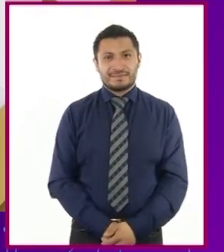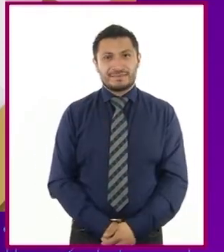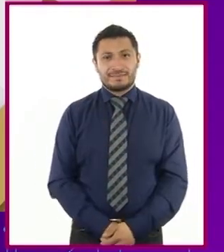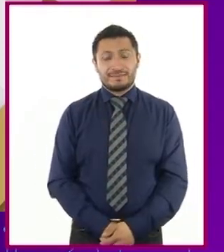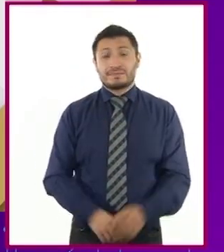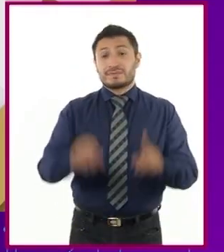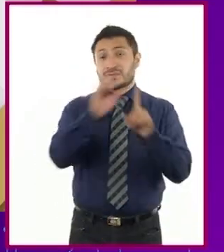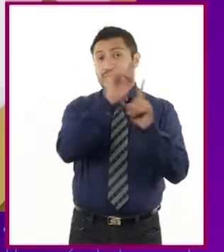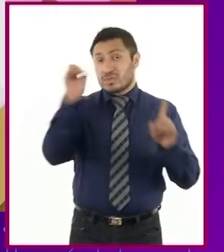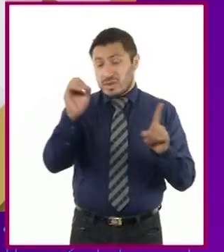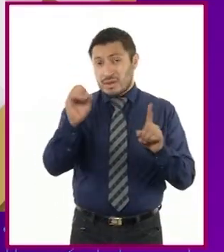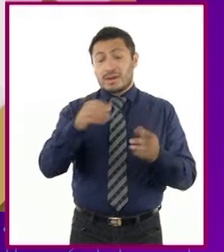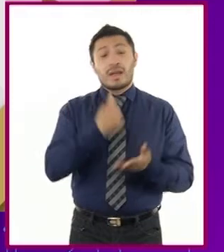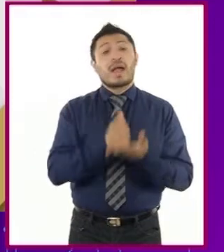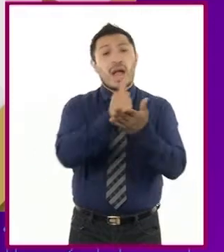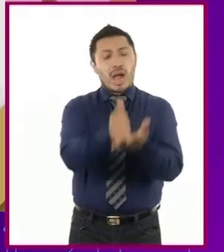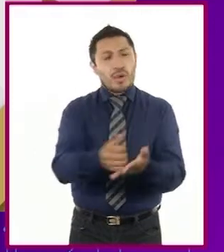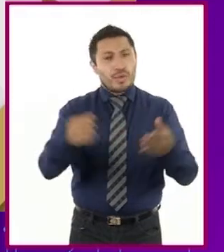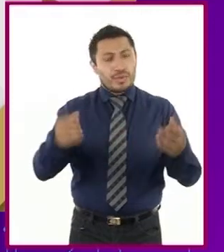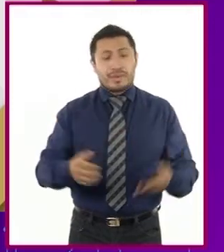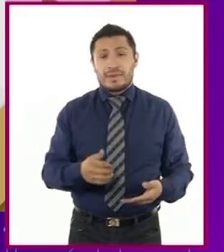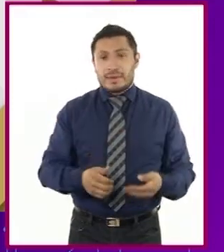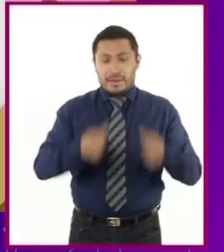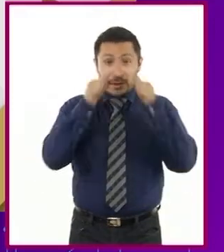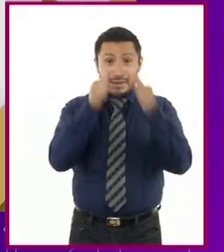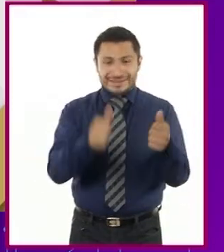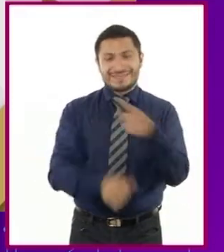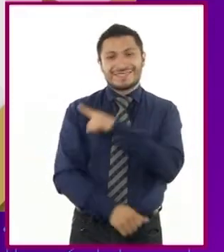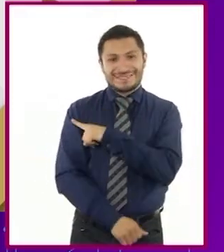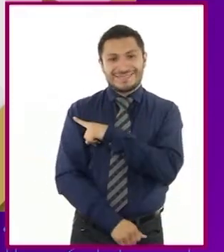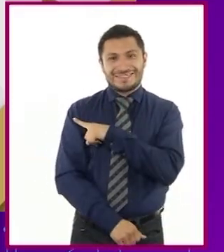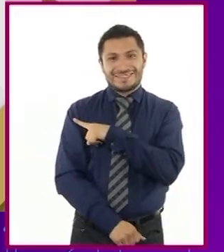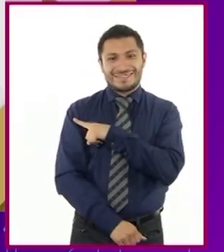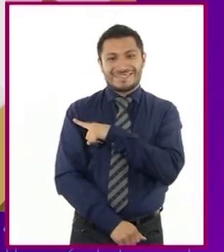Y la organización Ayuda en Acción.